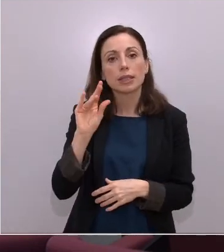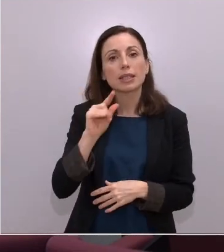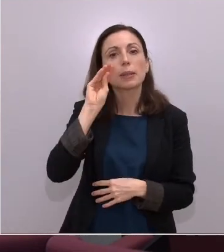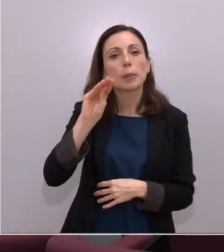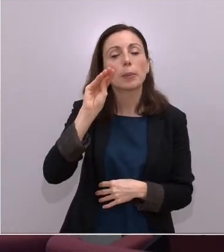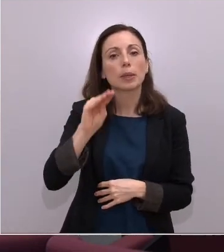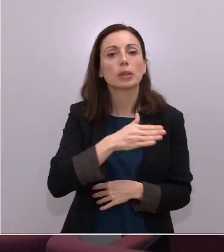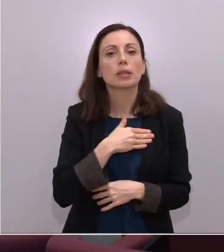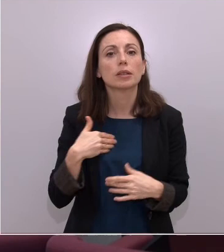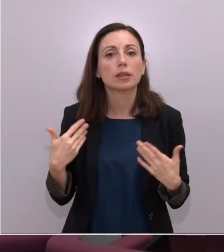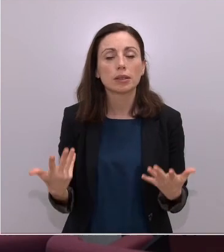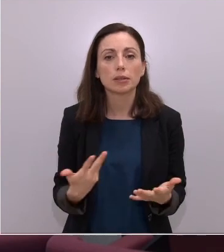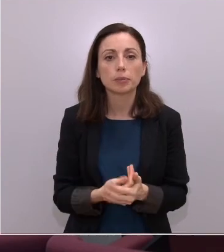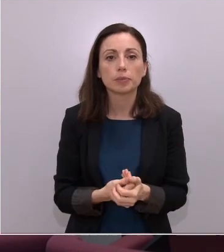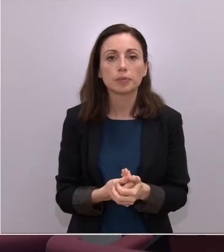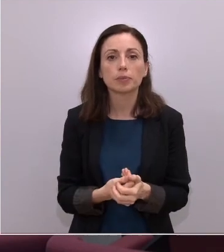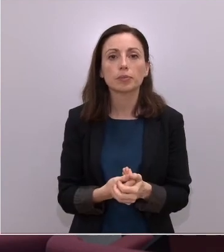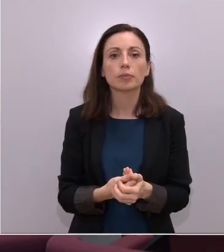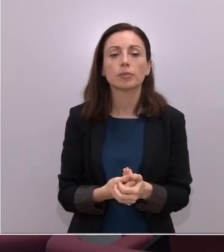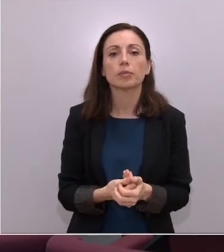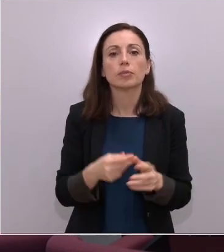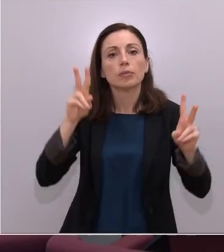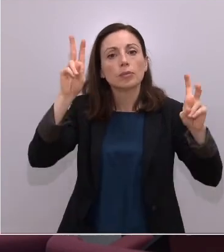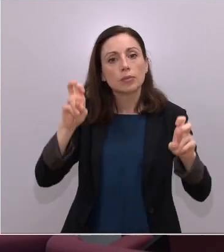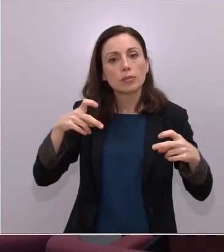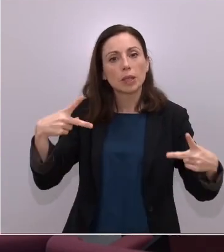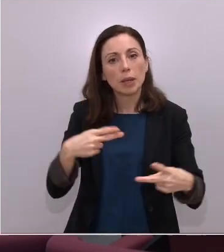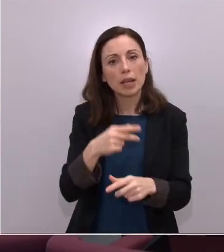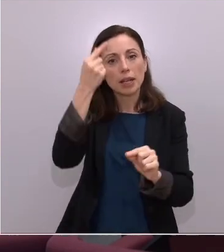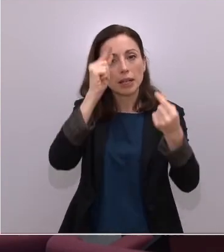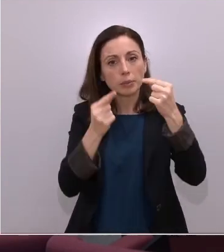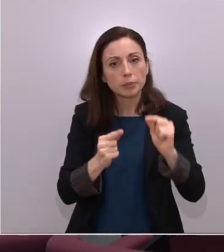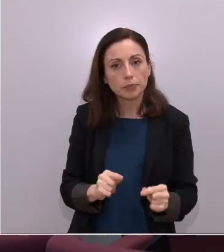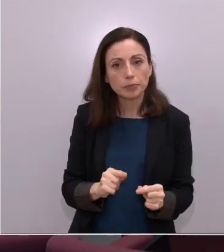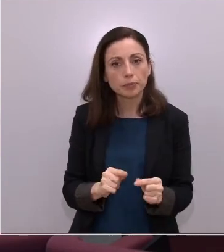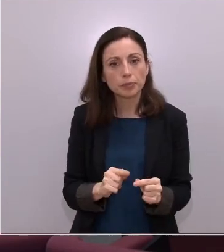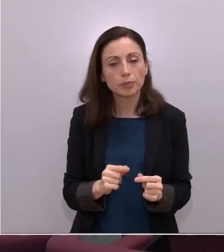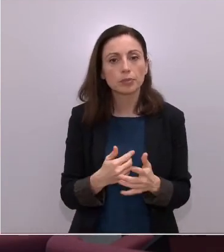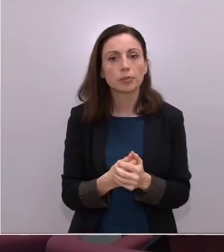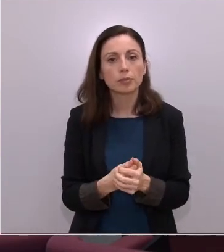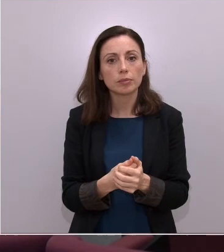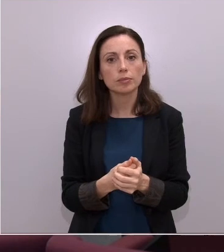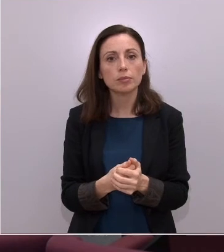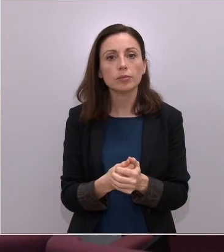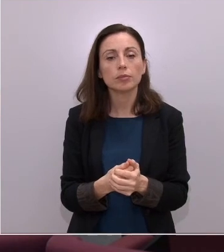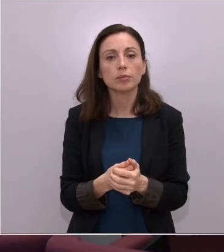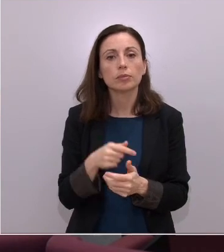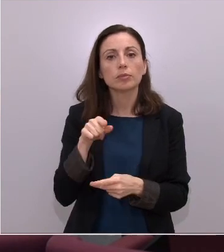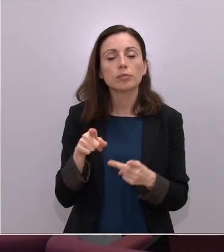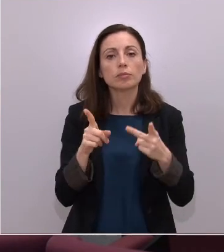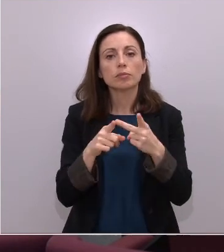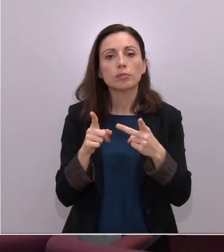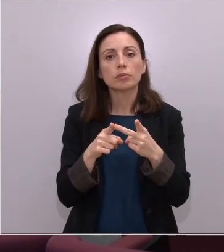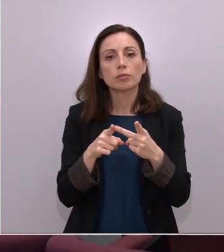preguntar si, de algún modo, estas acusaciones cruzadas de recortes en el presupuesto sanitario, por un lado, y de lanzamiento de bulos, por